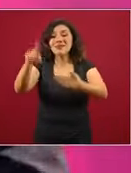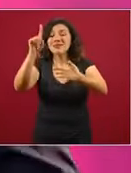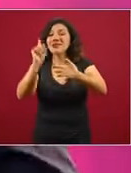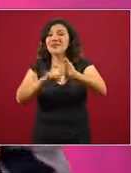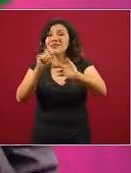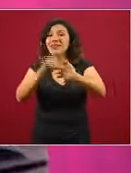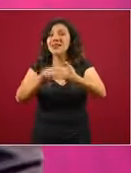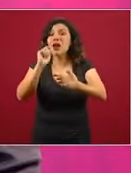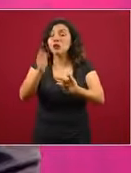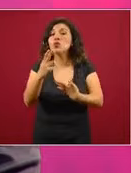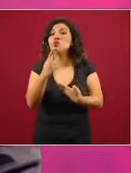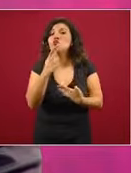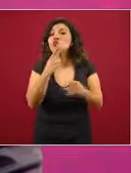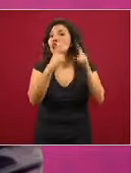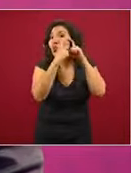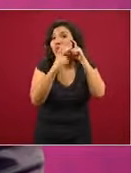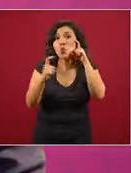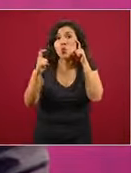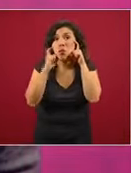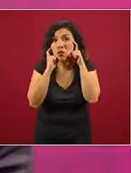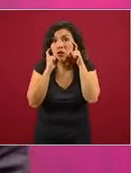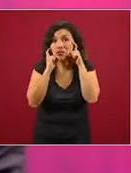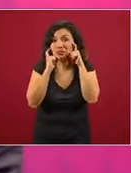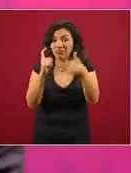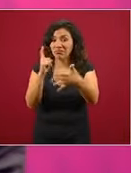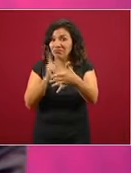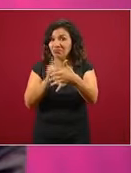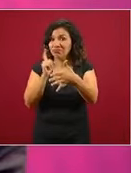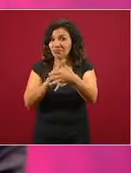quinta, el uso del cubrebocas